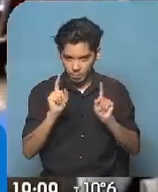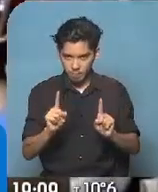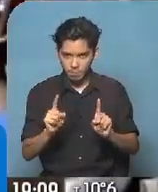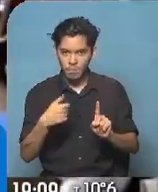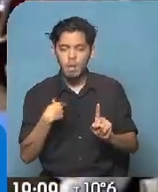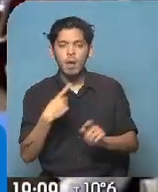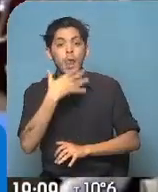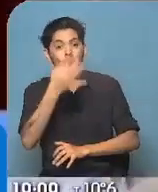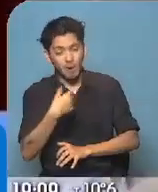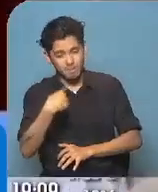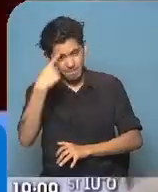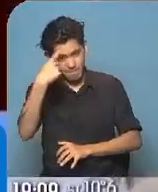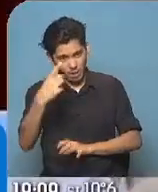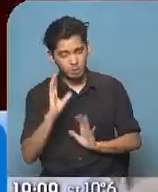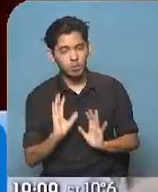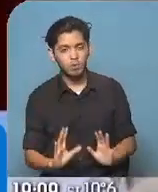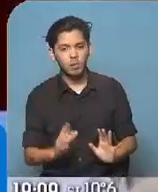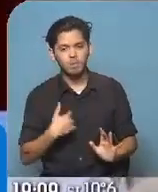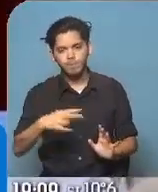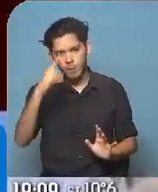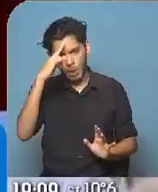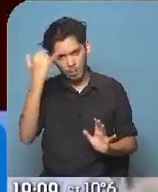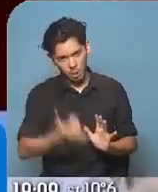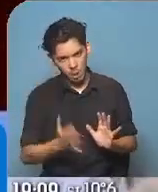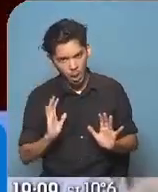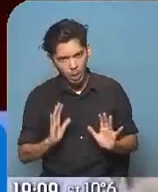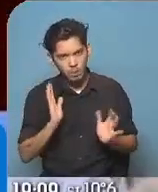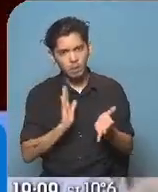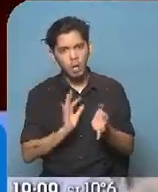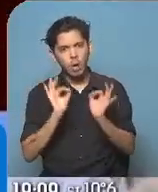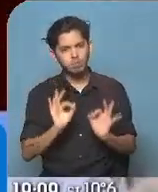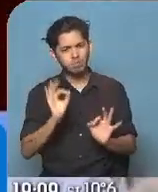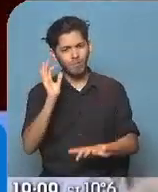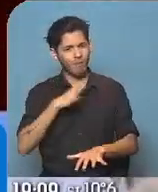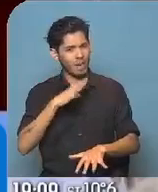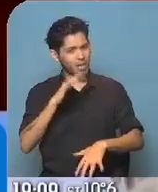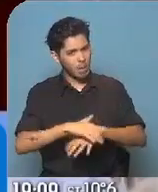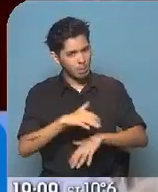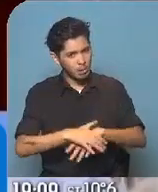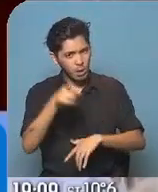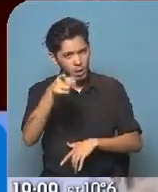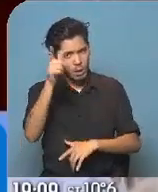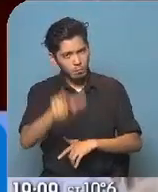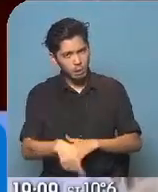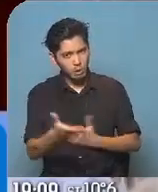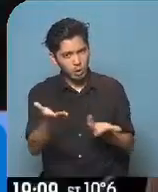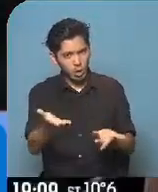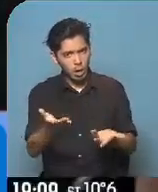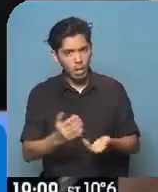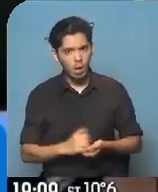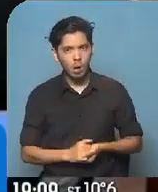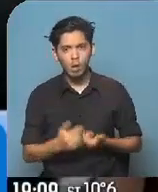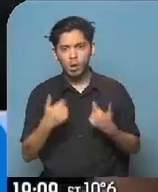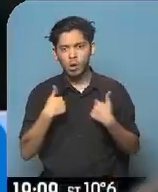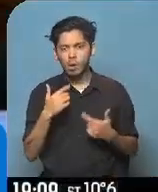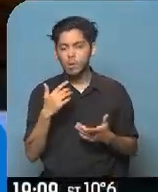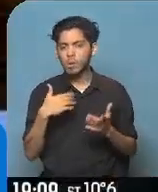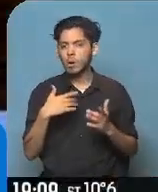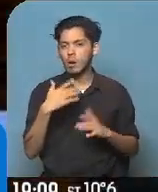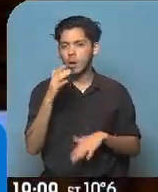sinceramente se lo digo con todo respeto de una absoluta irresponsabilidad de su parte ni